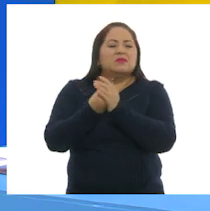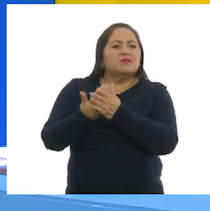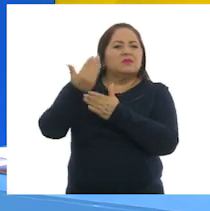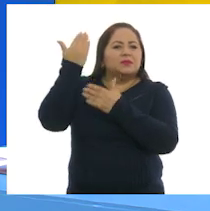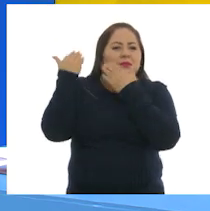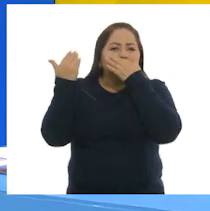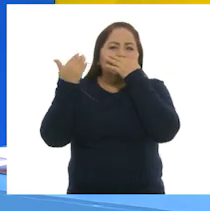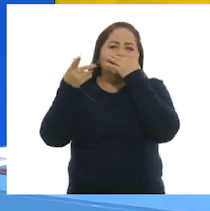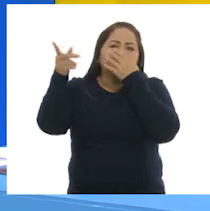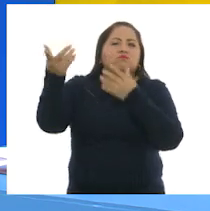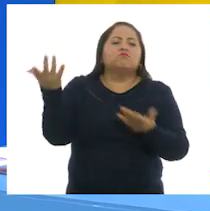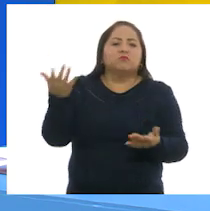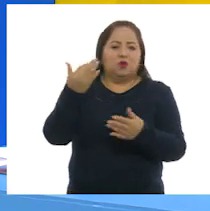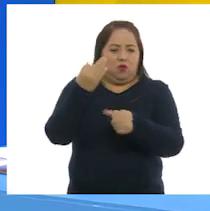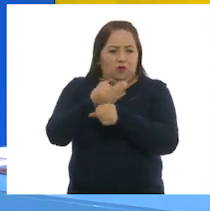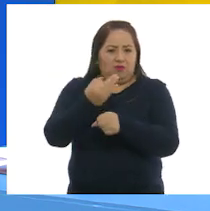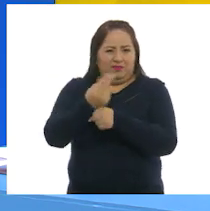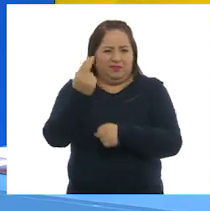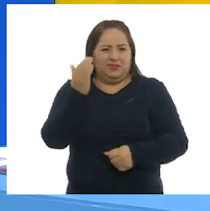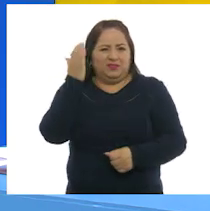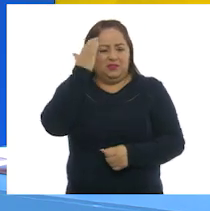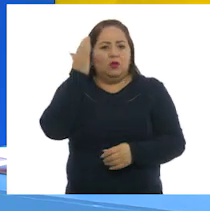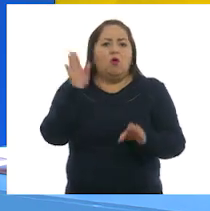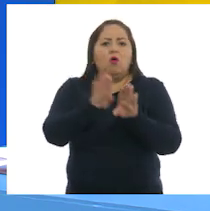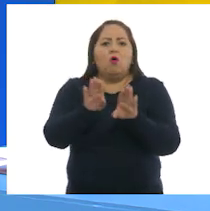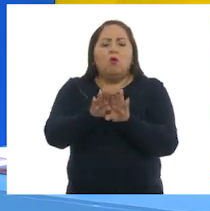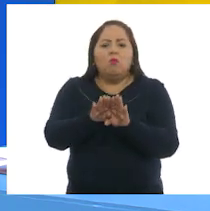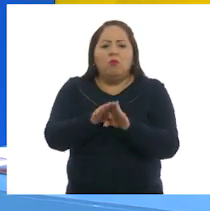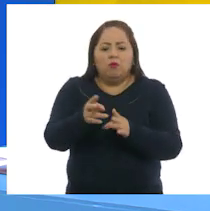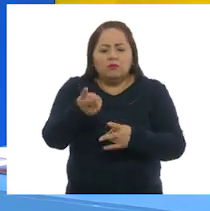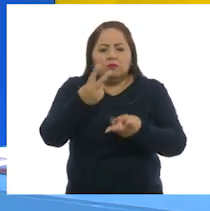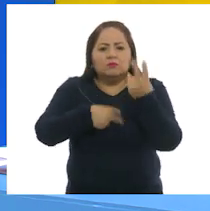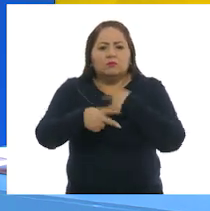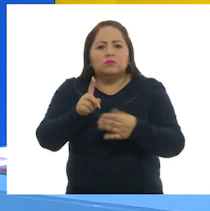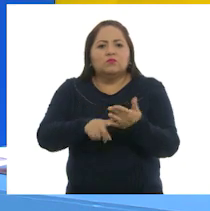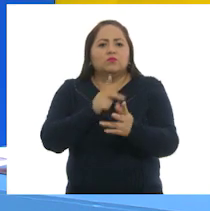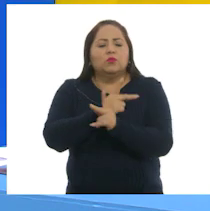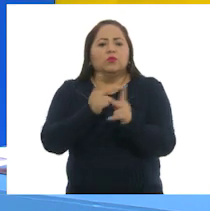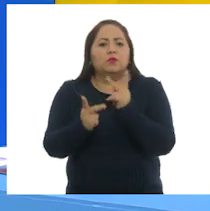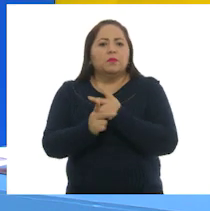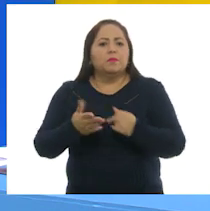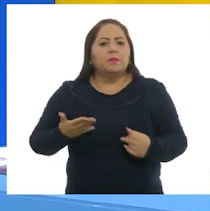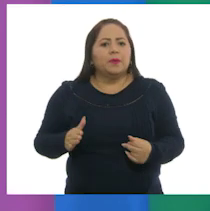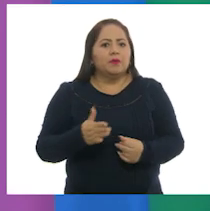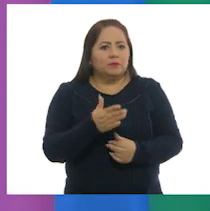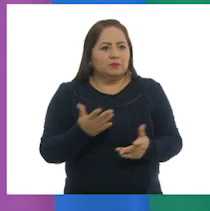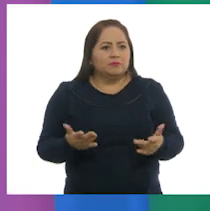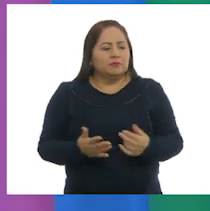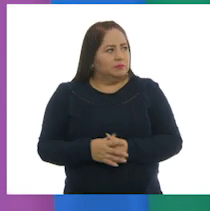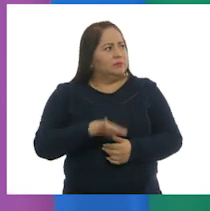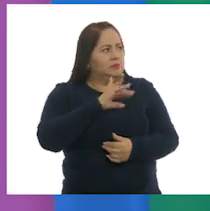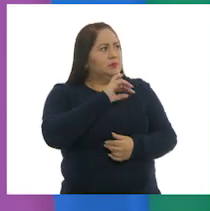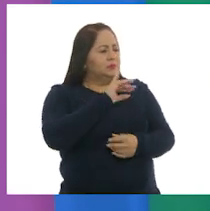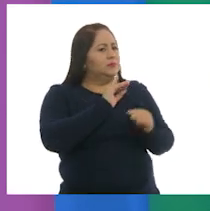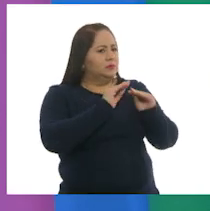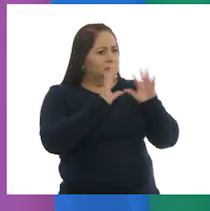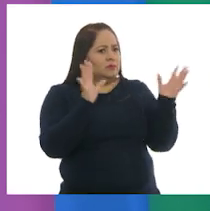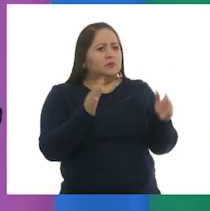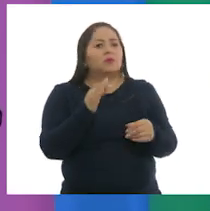¿qué te parece si conocemos cómo se distribuye la obtención de estos productos pesqueros, Larisa? Claro que sí.